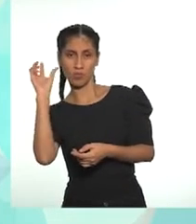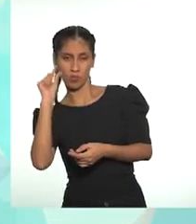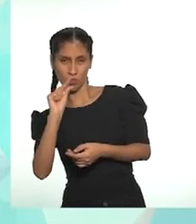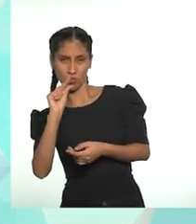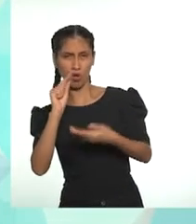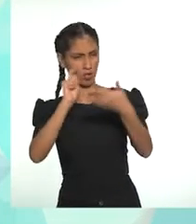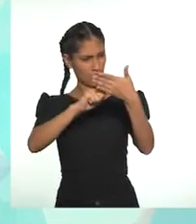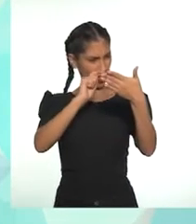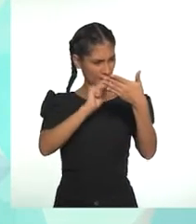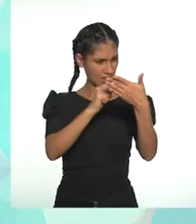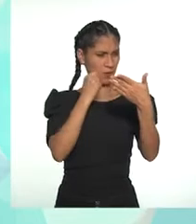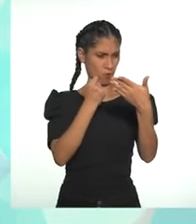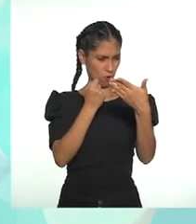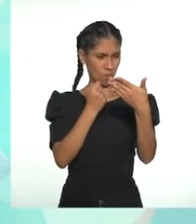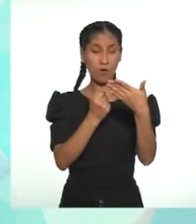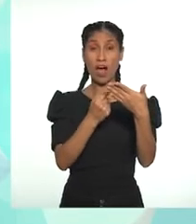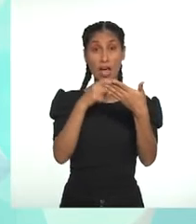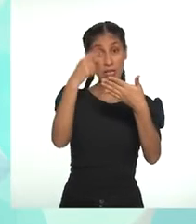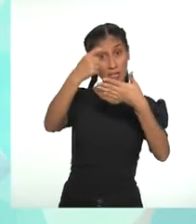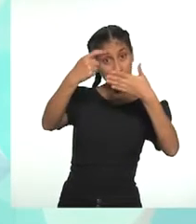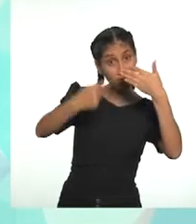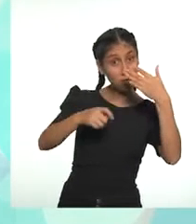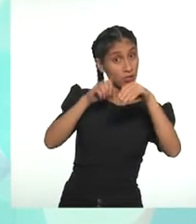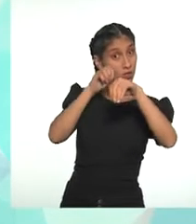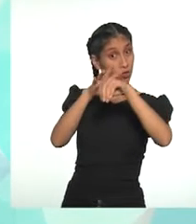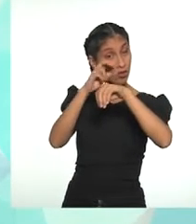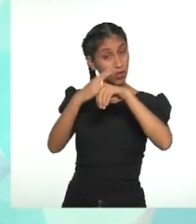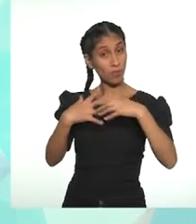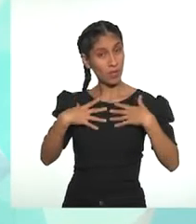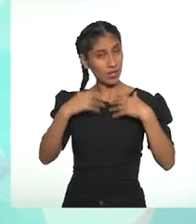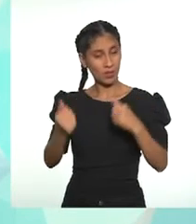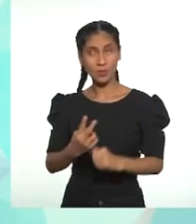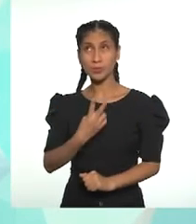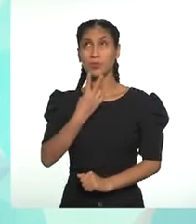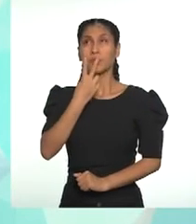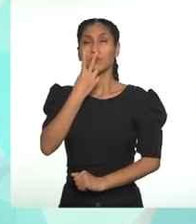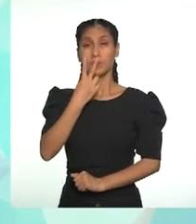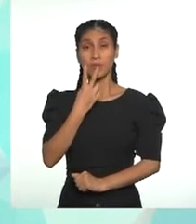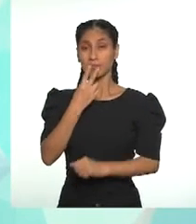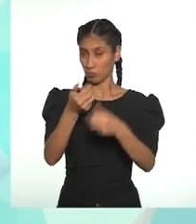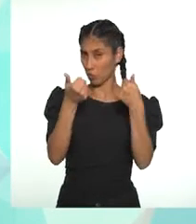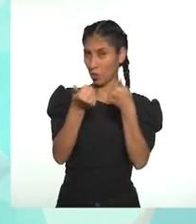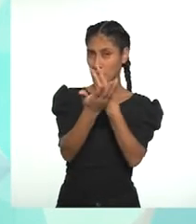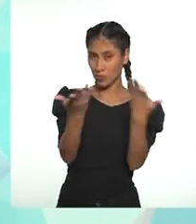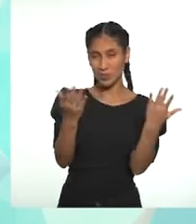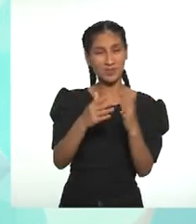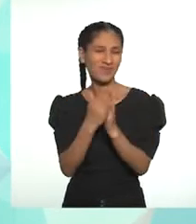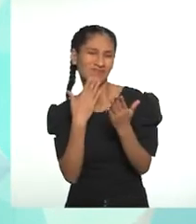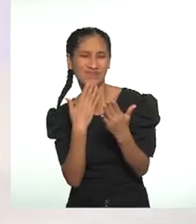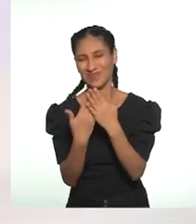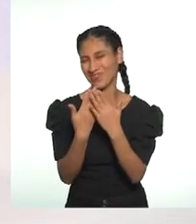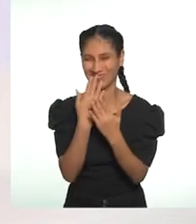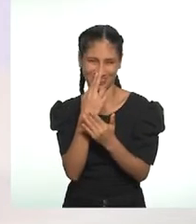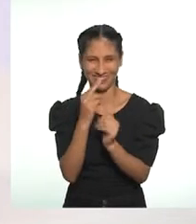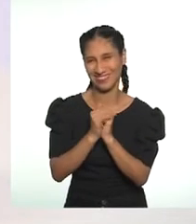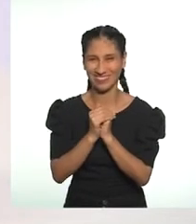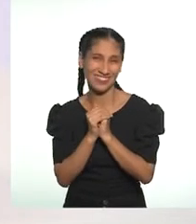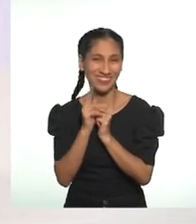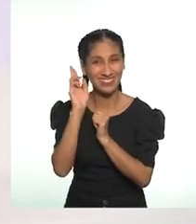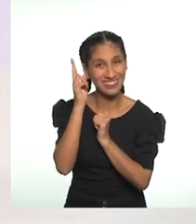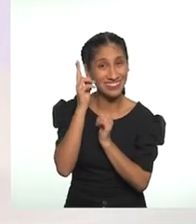textos instructivos que brindan recomendaciones para el cuidado de la salud respiratoria. Los felicito por su iniciativa.